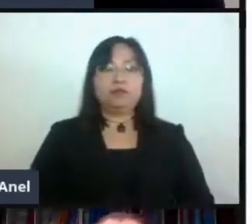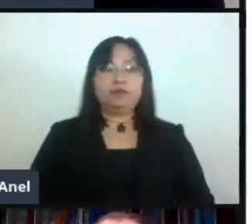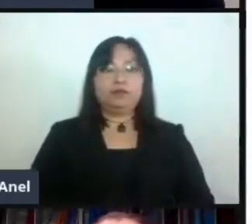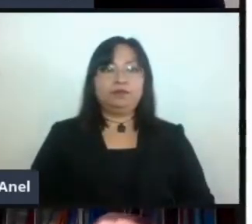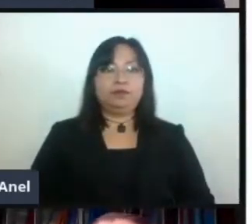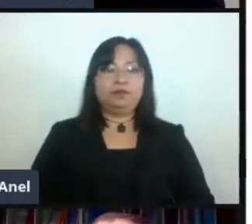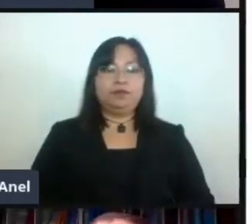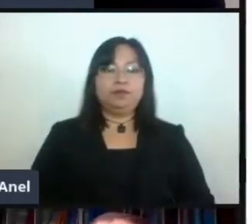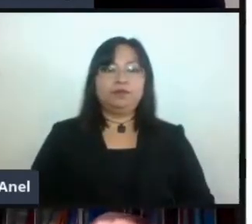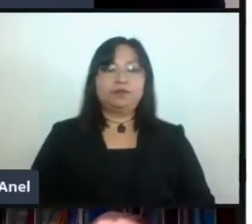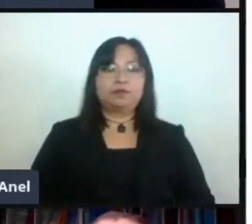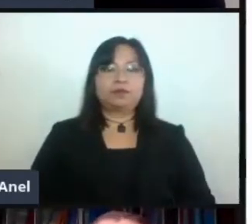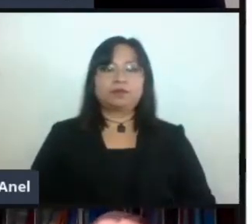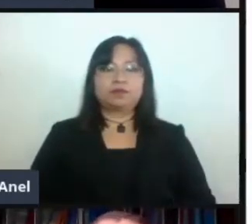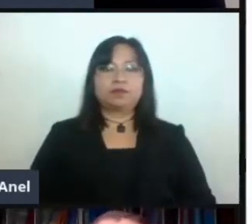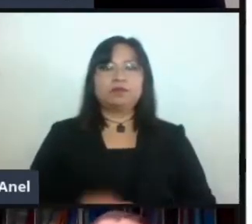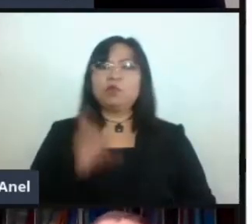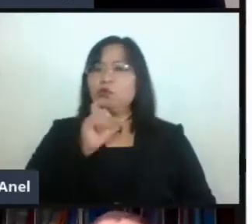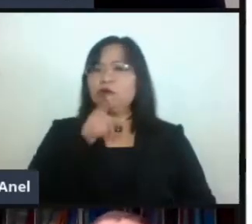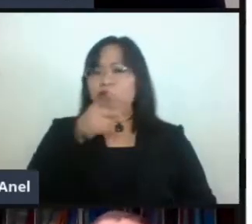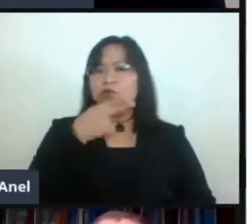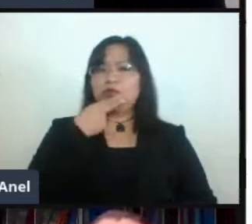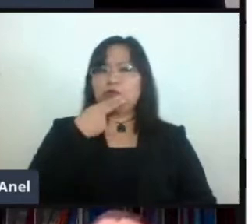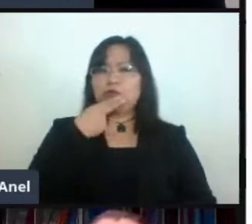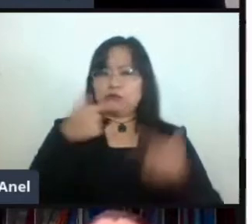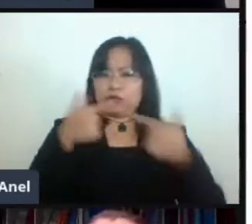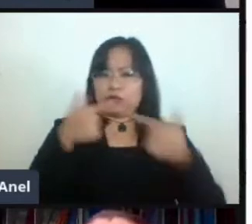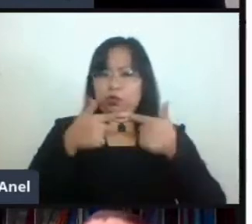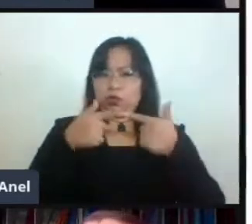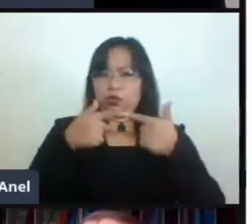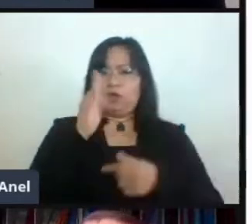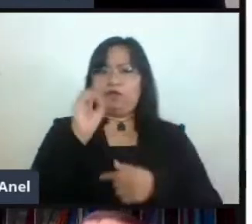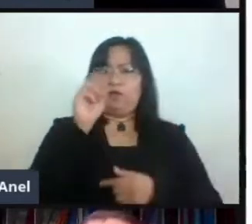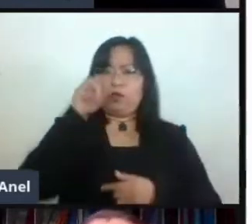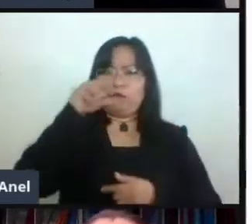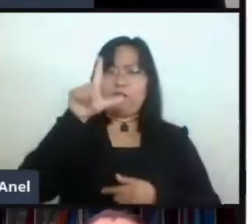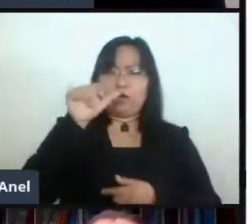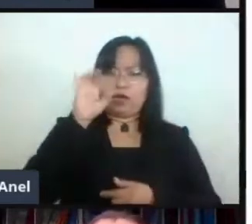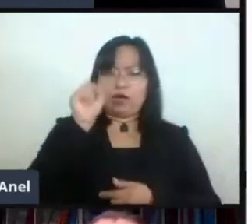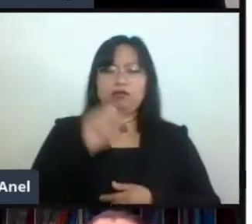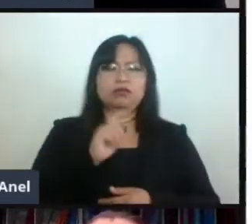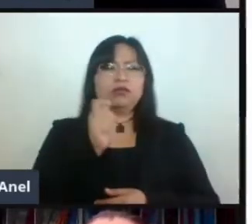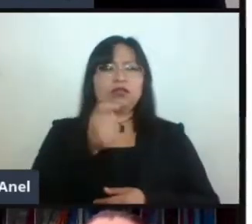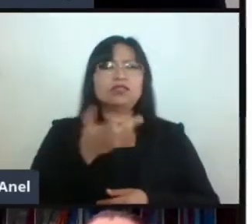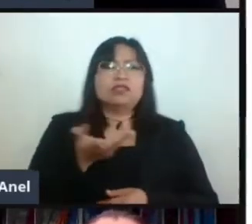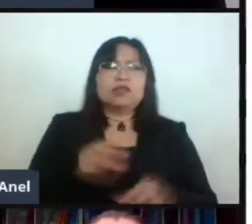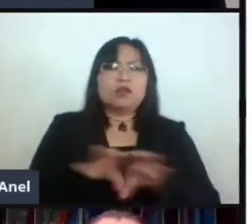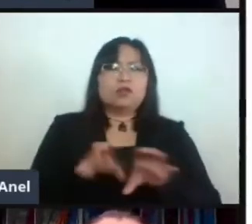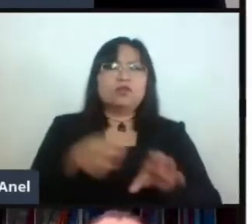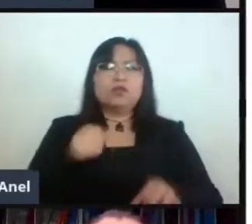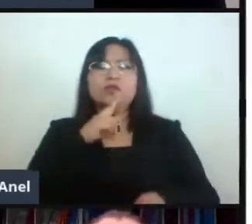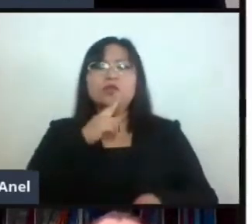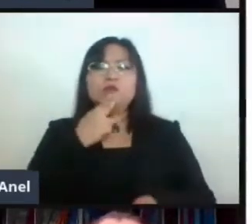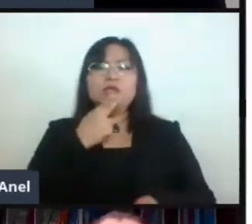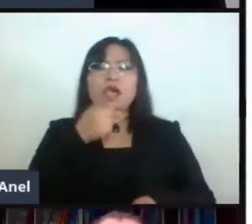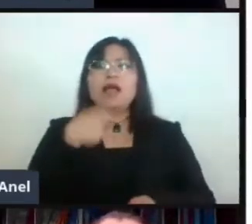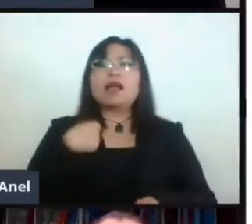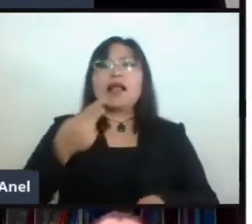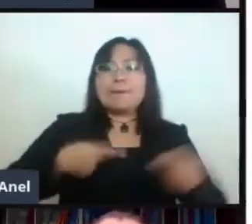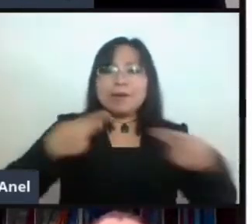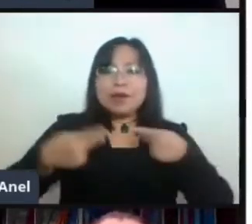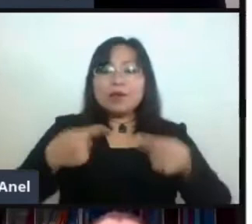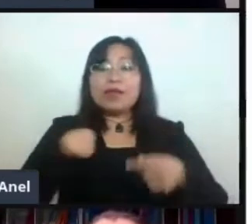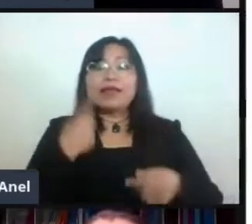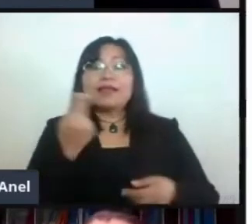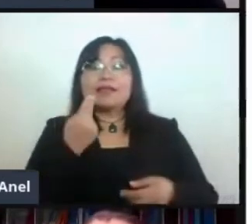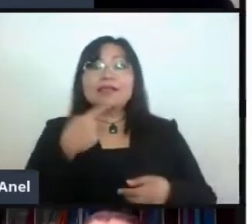Los formularios de Google pues, se elaboran con preguntas que uno elabora como maestro, ¿no? Pero antes recordemos que